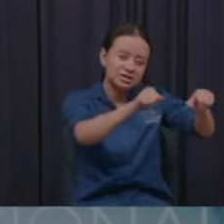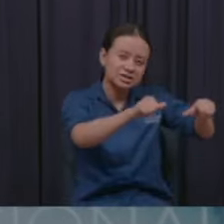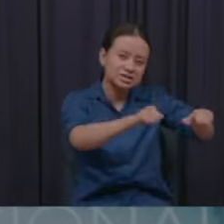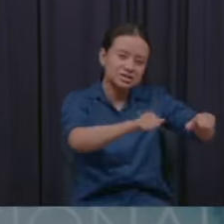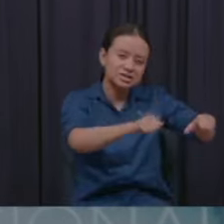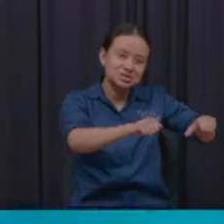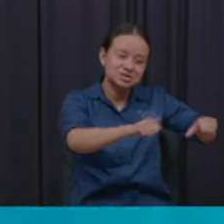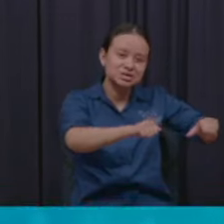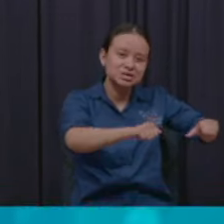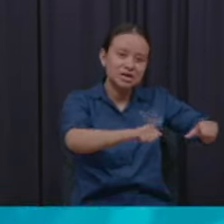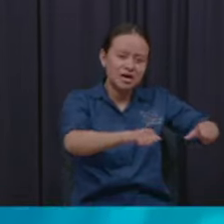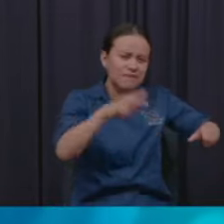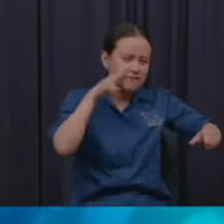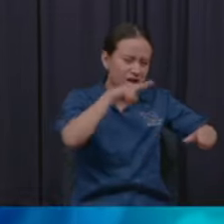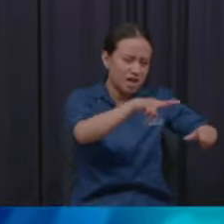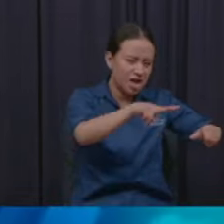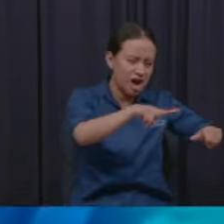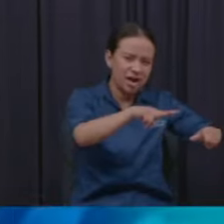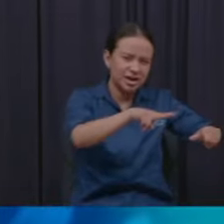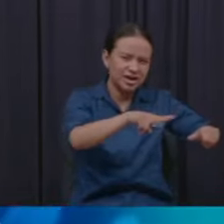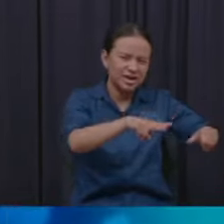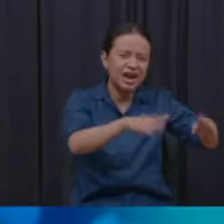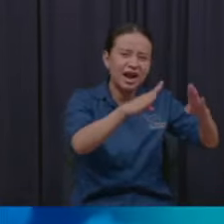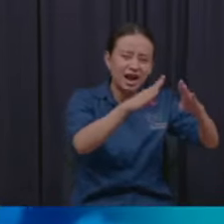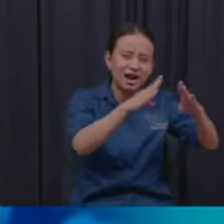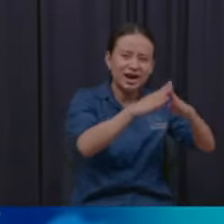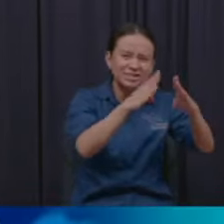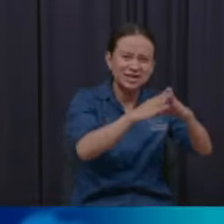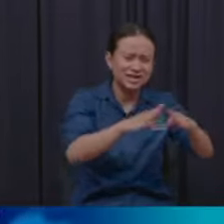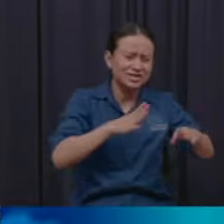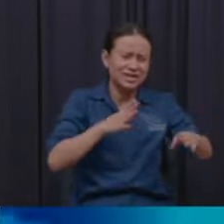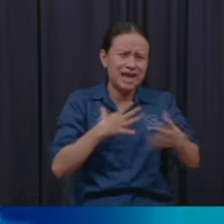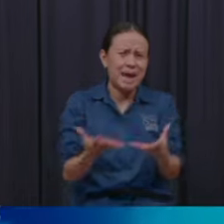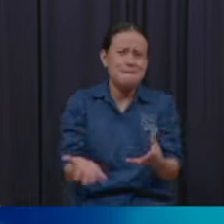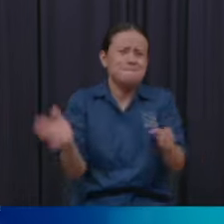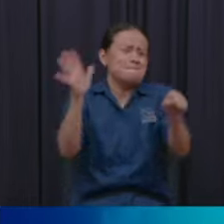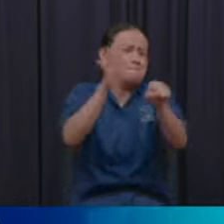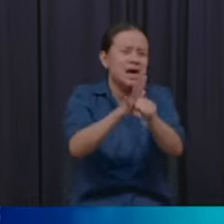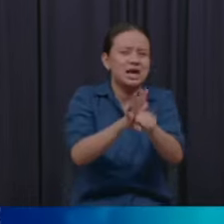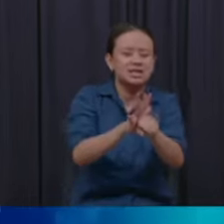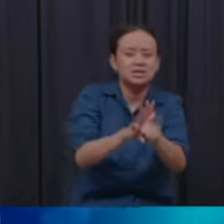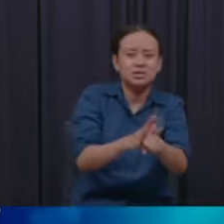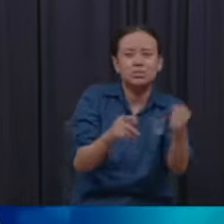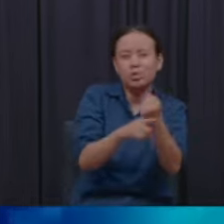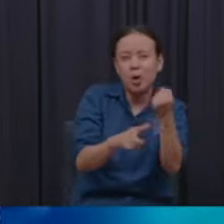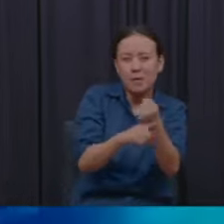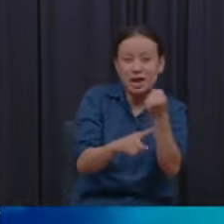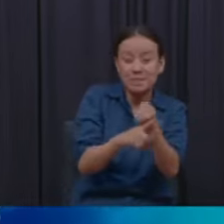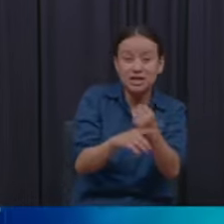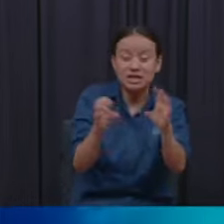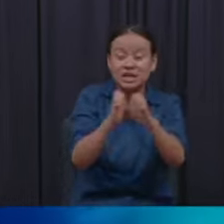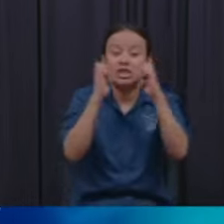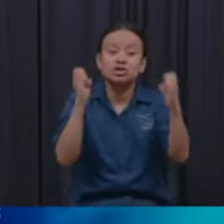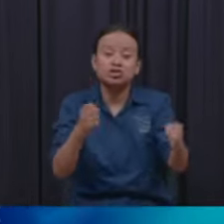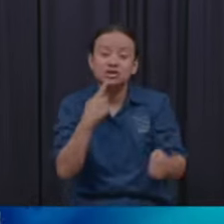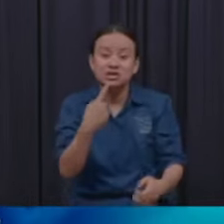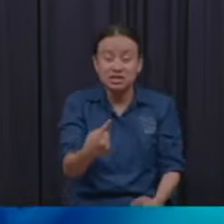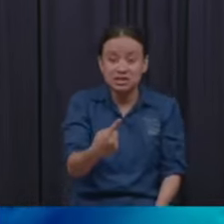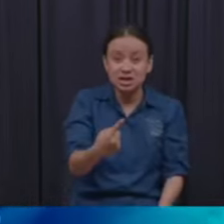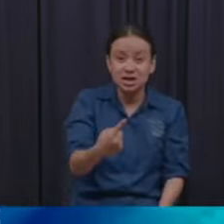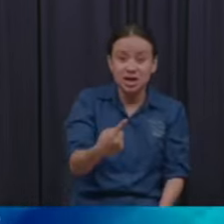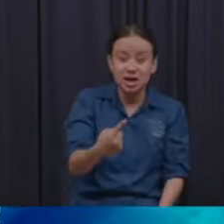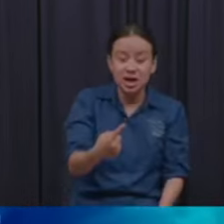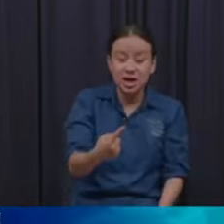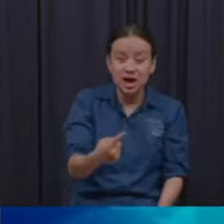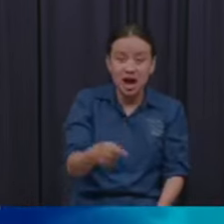iba otra vez veía que la lepra se había extendido, él decía, hay que sacar estas piedras que tienen